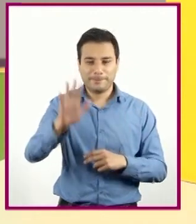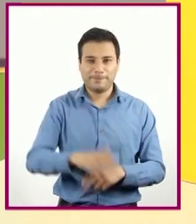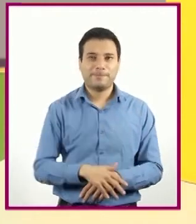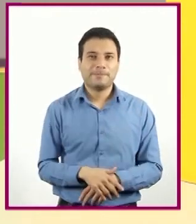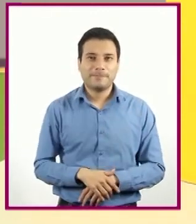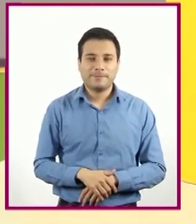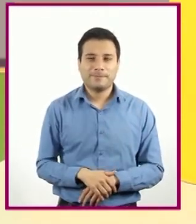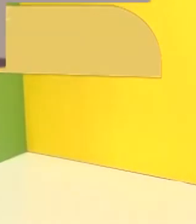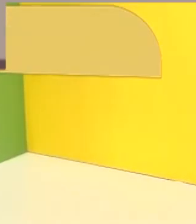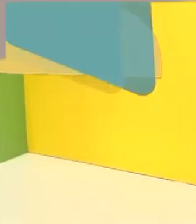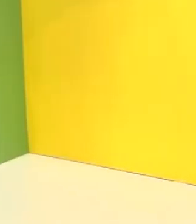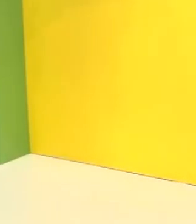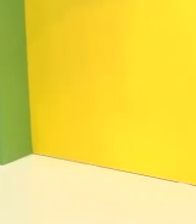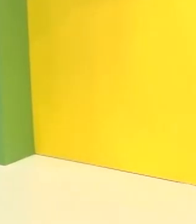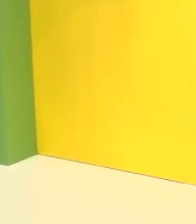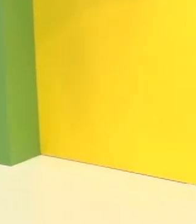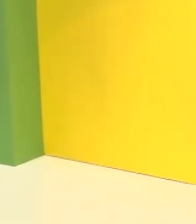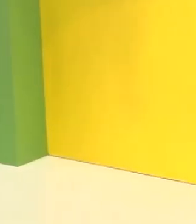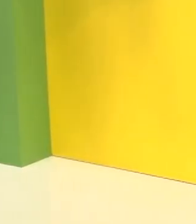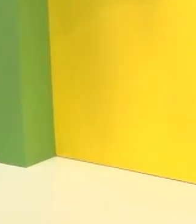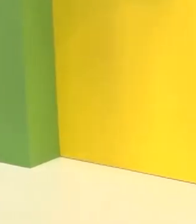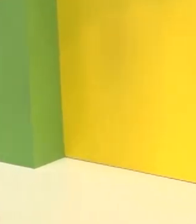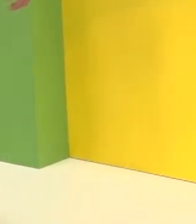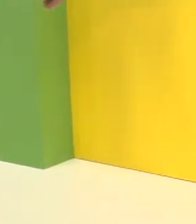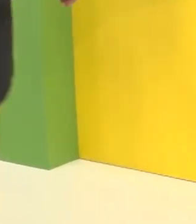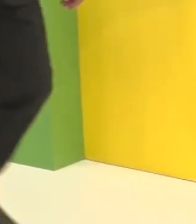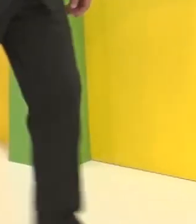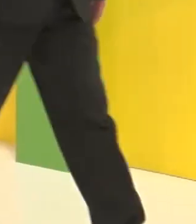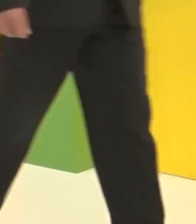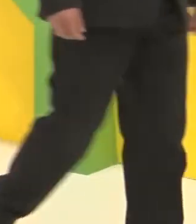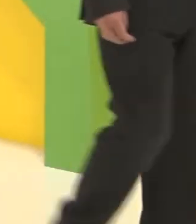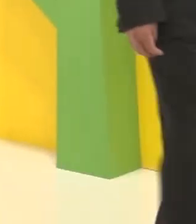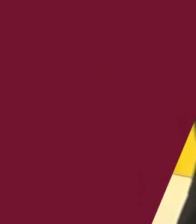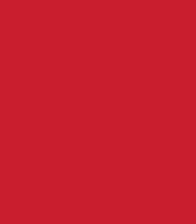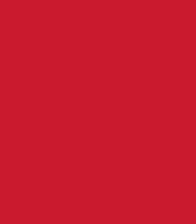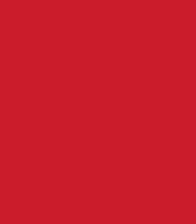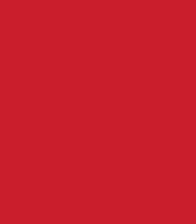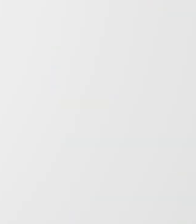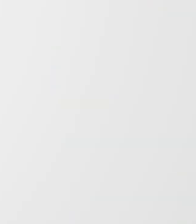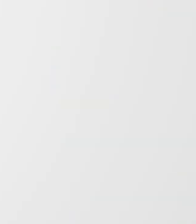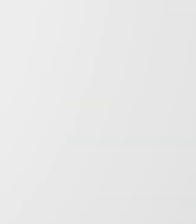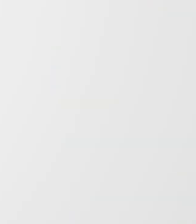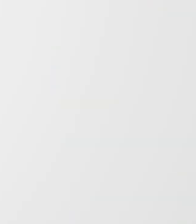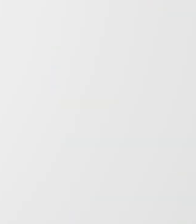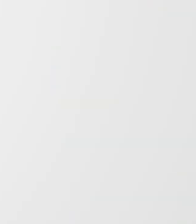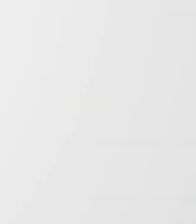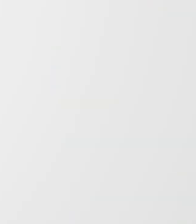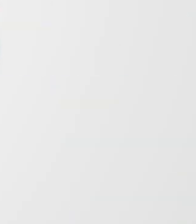Sí,